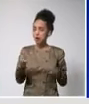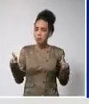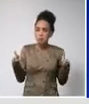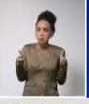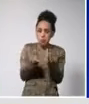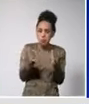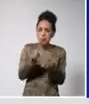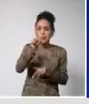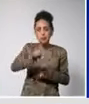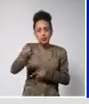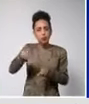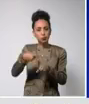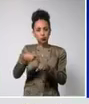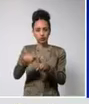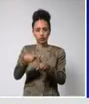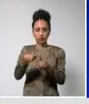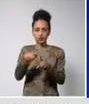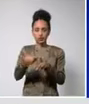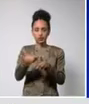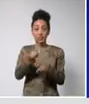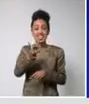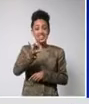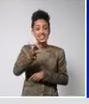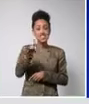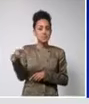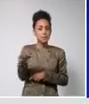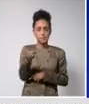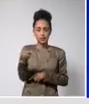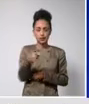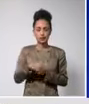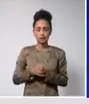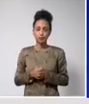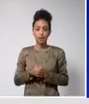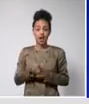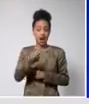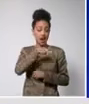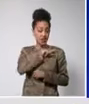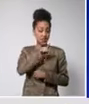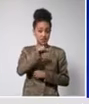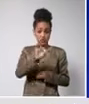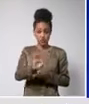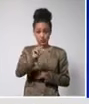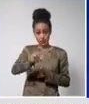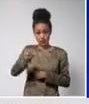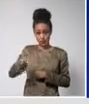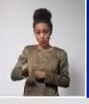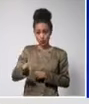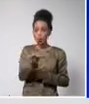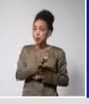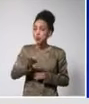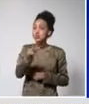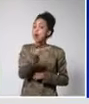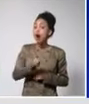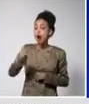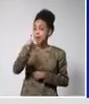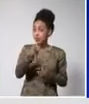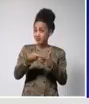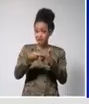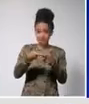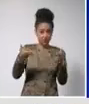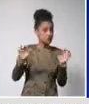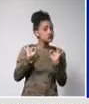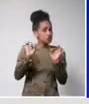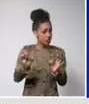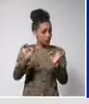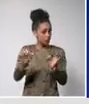casos autóctonos, 15 menos, 18 casos ayer. El municipio de Camagüey, que es donde han tenido siempre